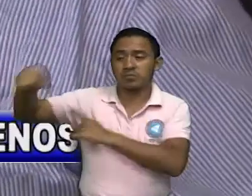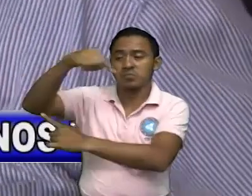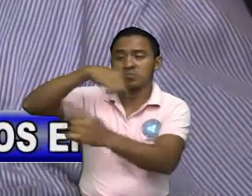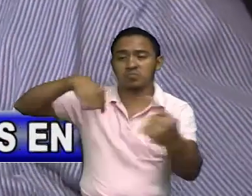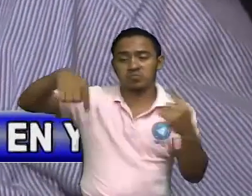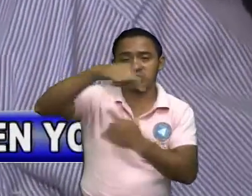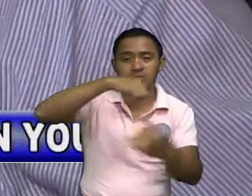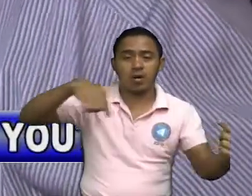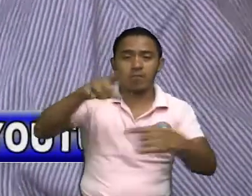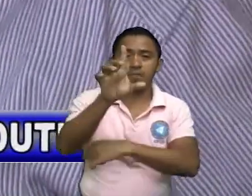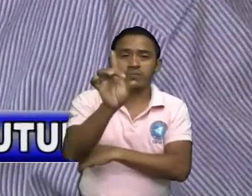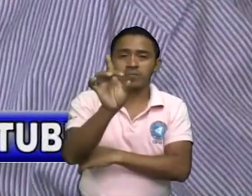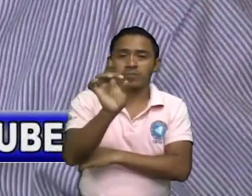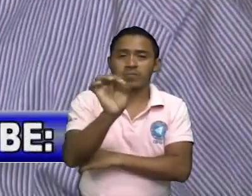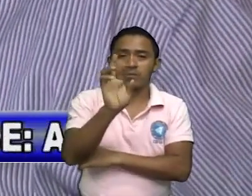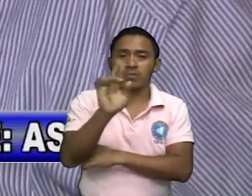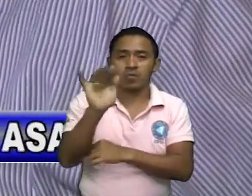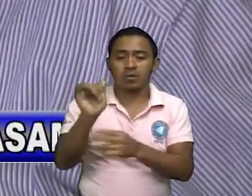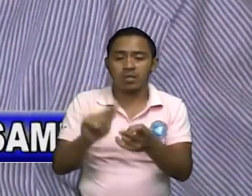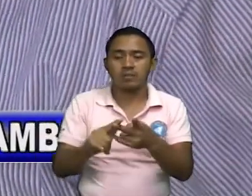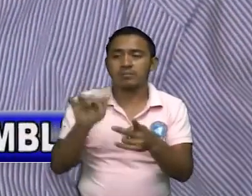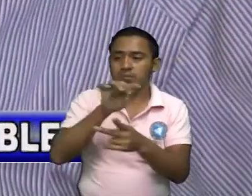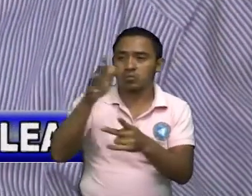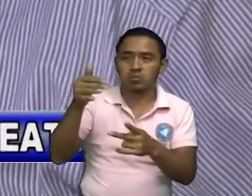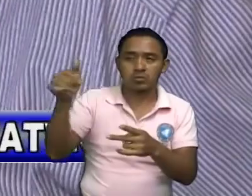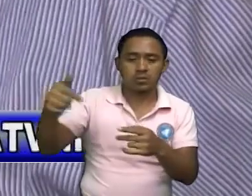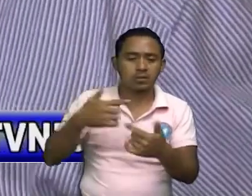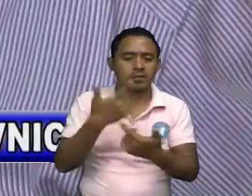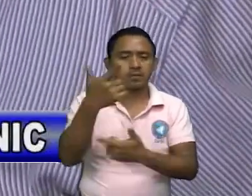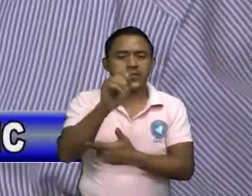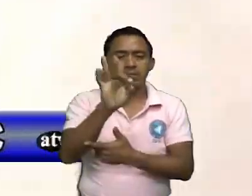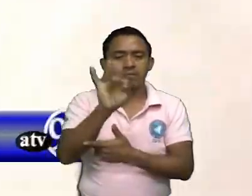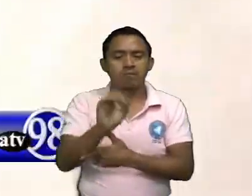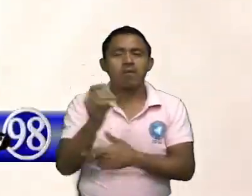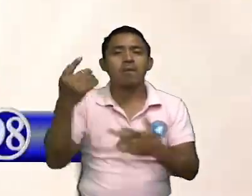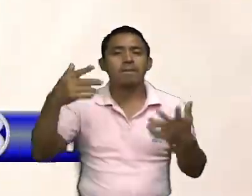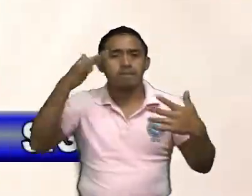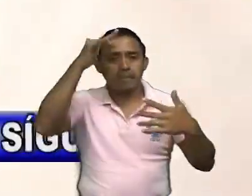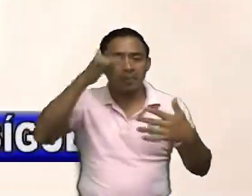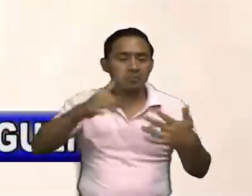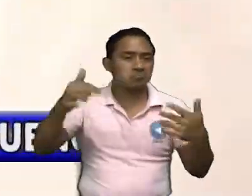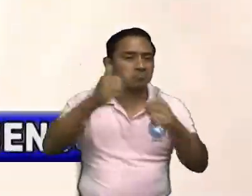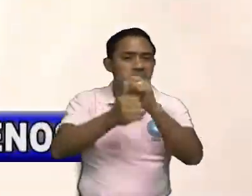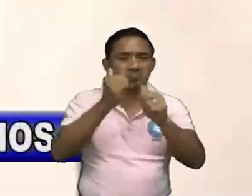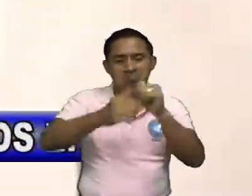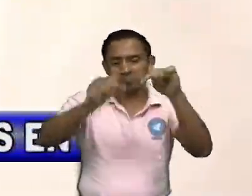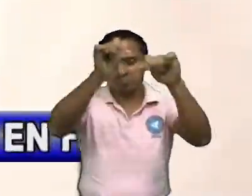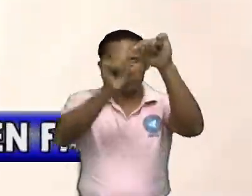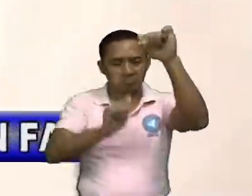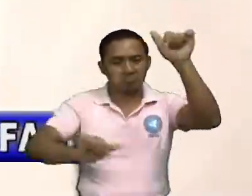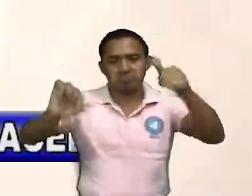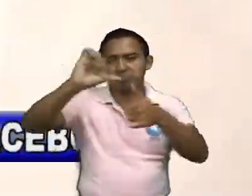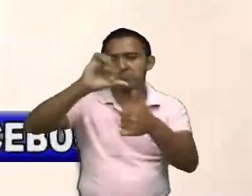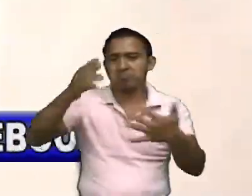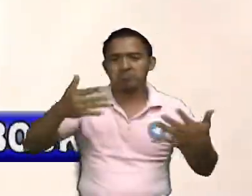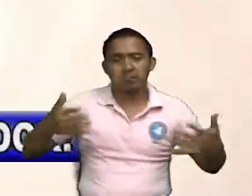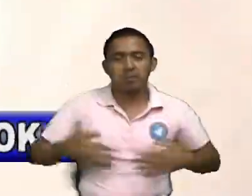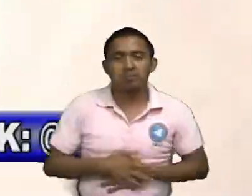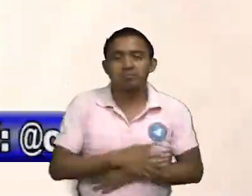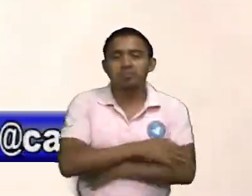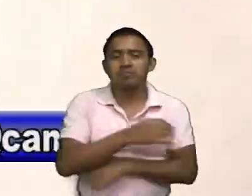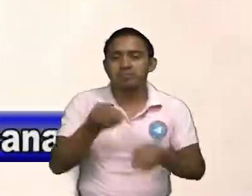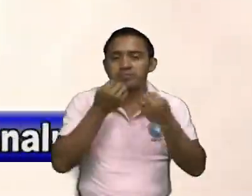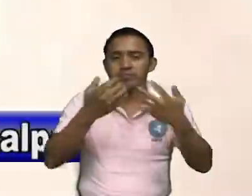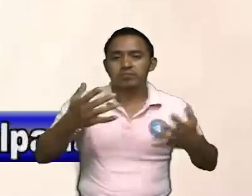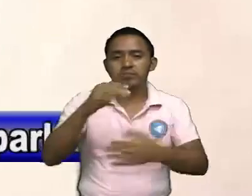Dorian y otras tormentas que se forman en el Golfo de México afecten la región centroamericana. Con cámara